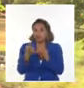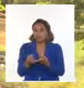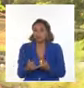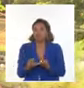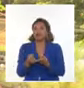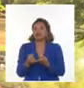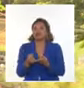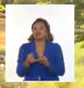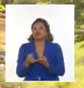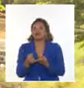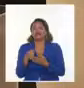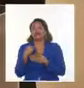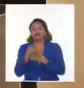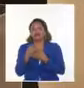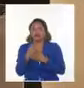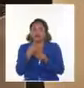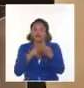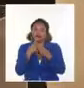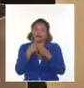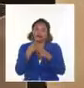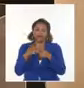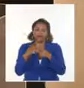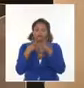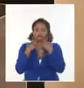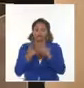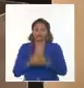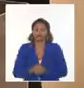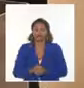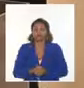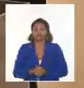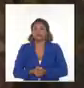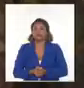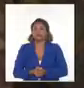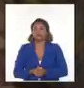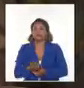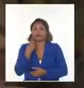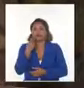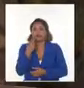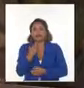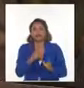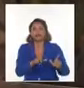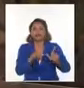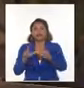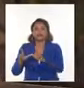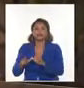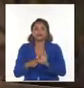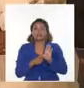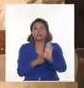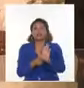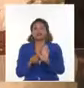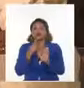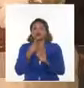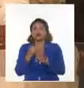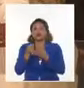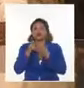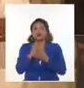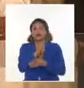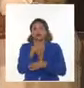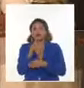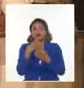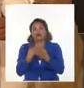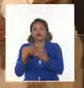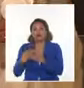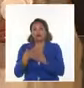actor regional importante. Este recorrido responde a la presentación de los resultados de la cooperación de 22 agencias, fondos